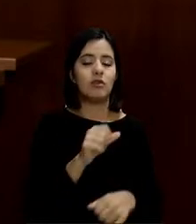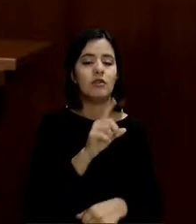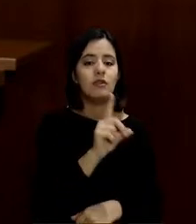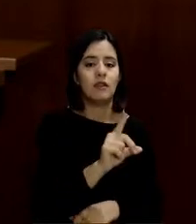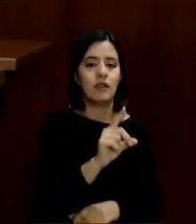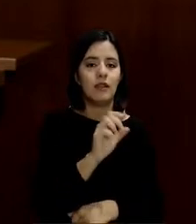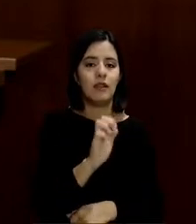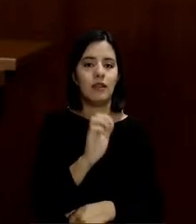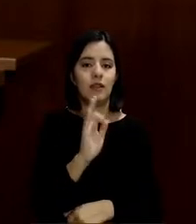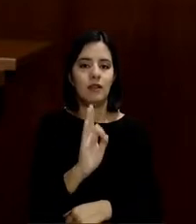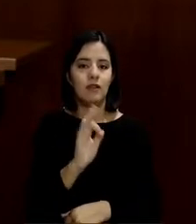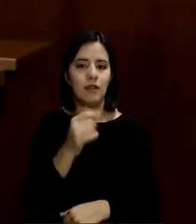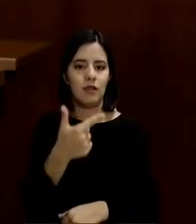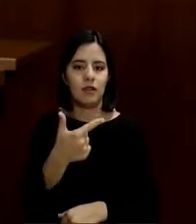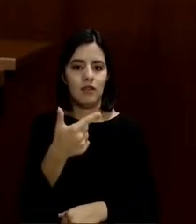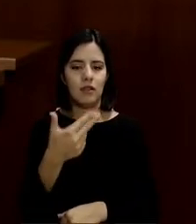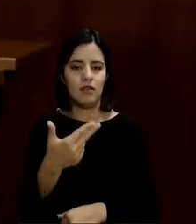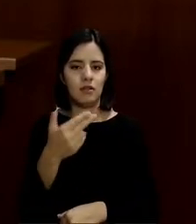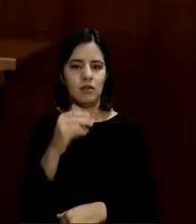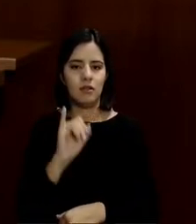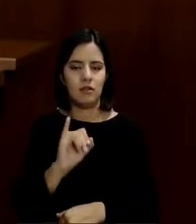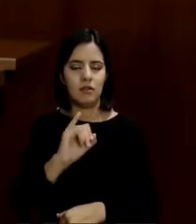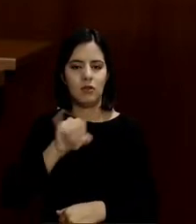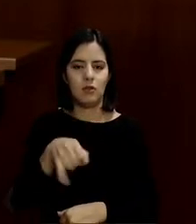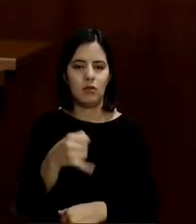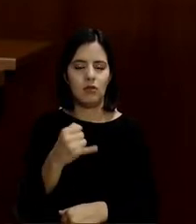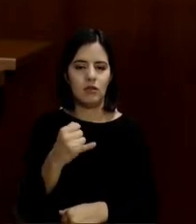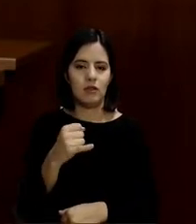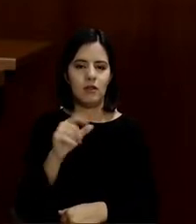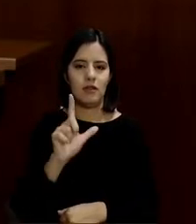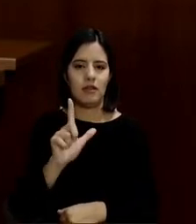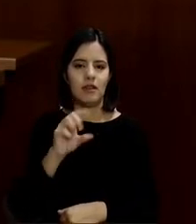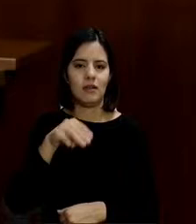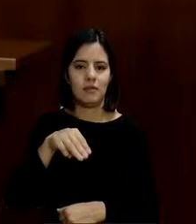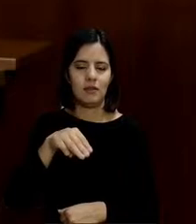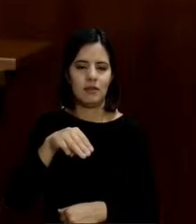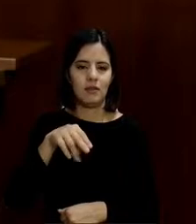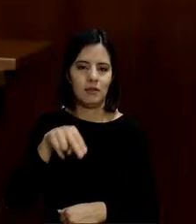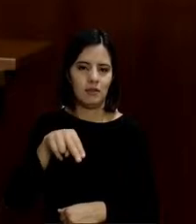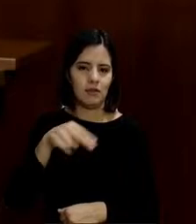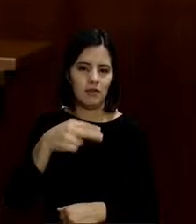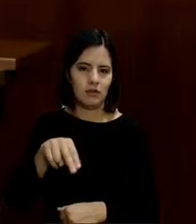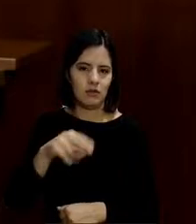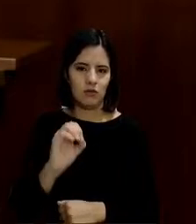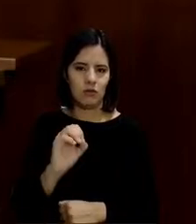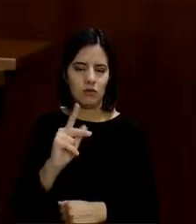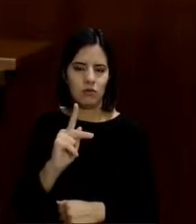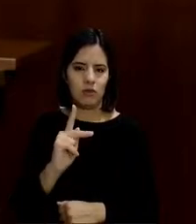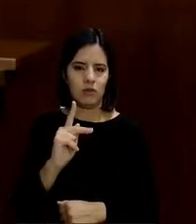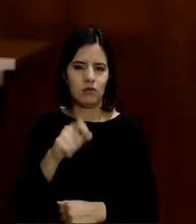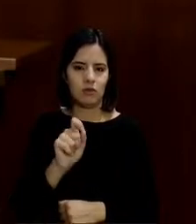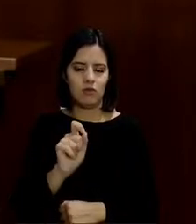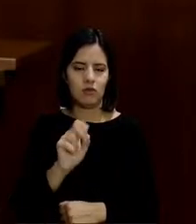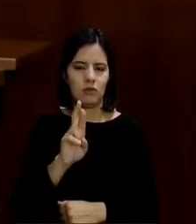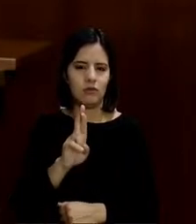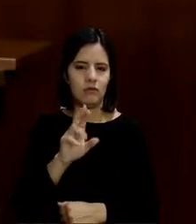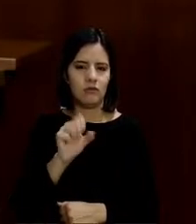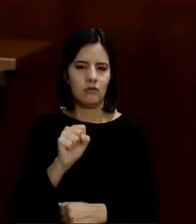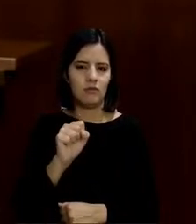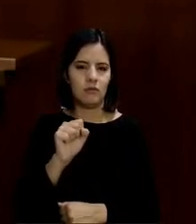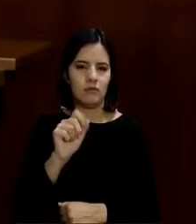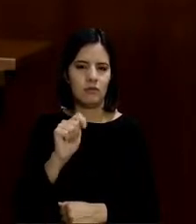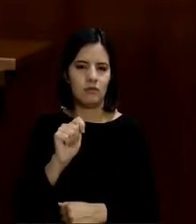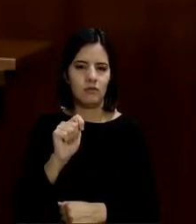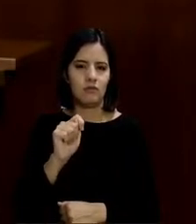F, G, H, I, J, L, M, Ñ, O, P, Q, R, S,